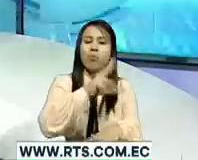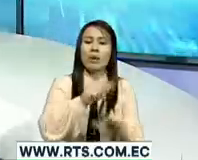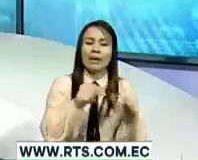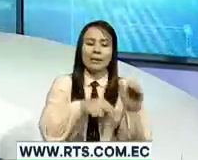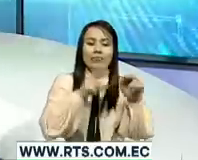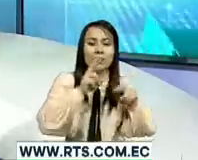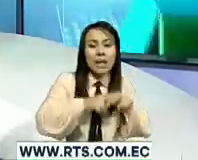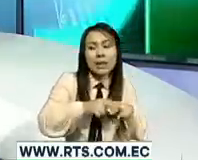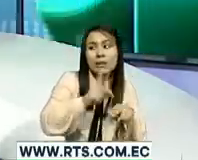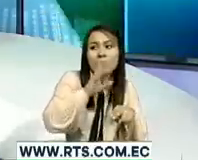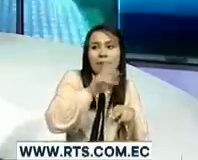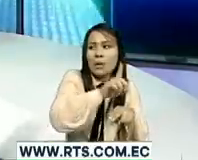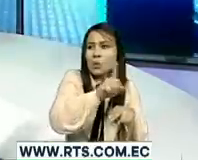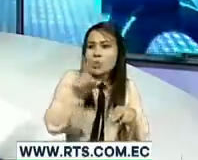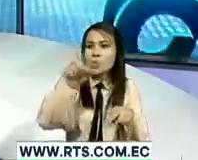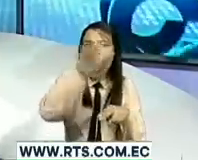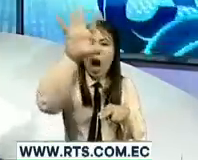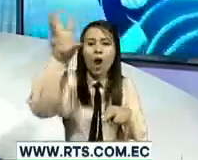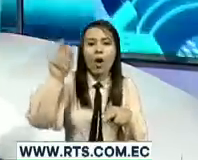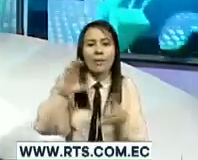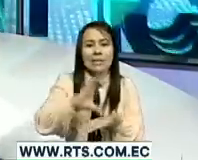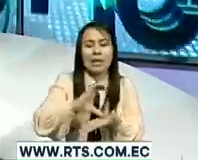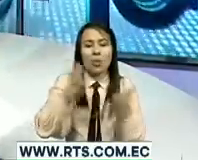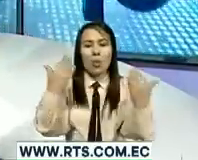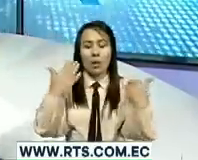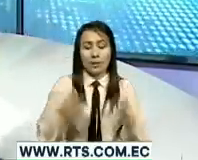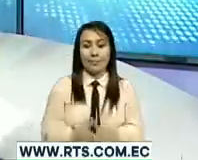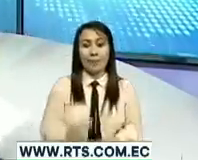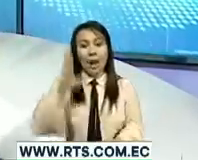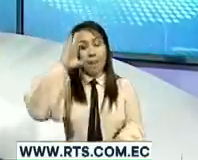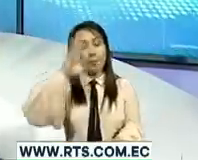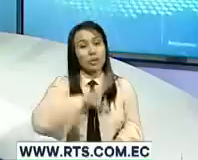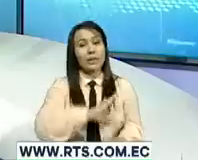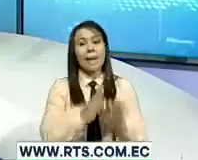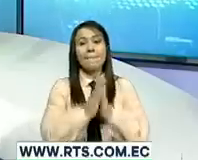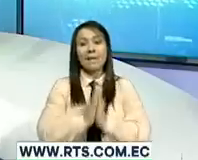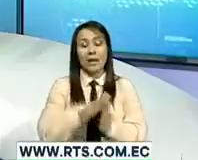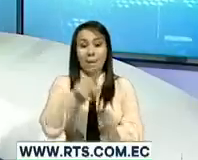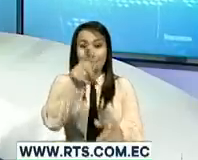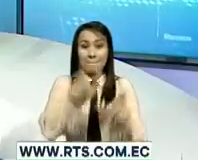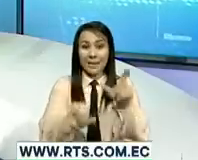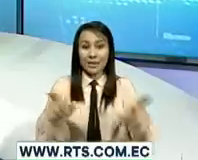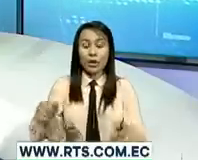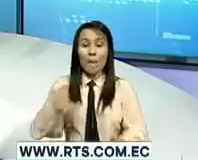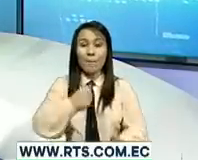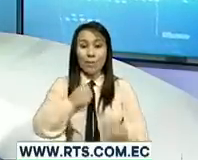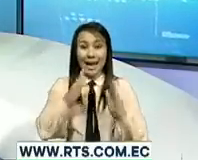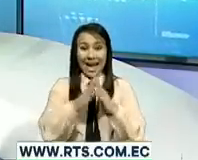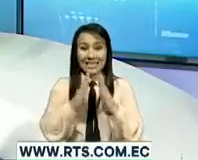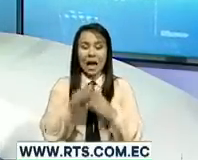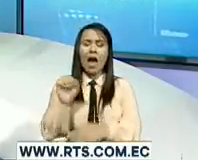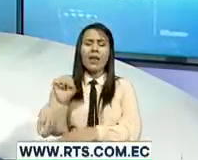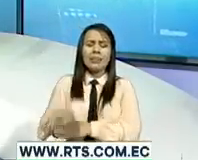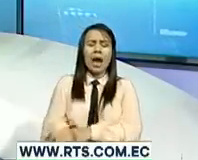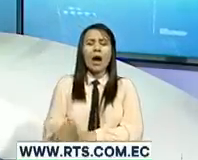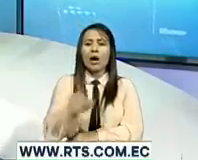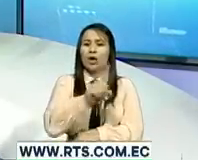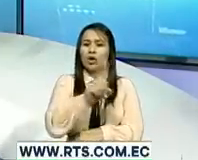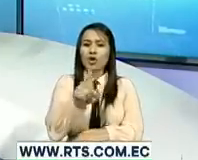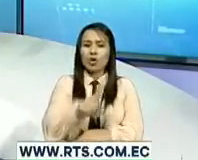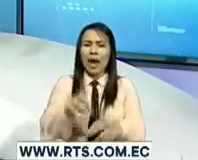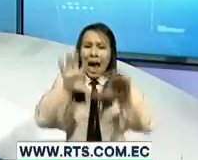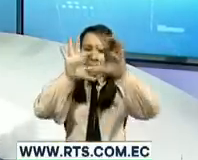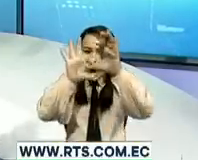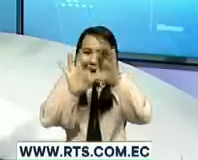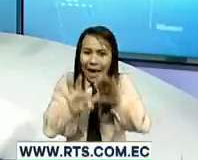aledañas ubicadas en el centro de Guayaquil. La policía pide ahora a los propietarios de esos domicilios no habitados